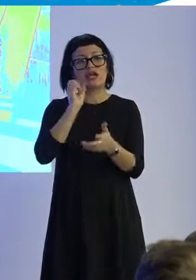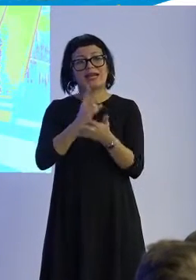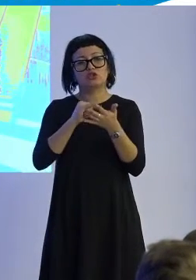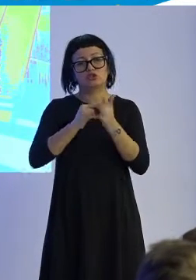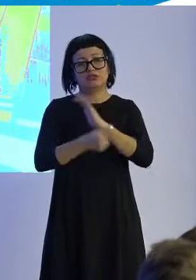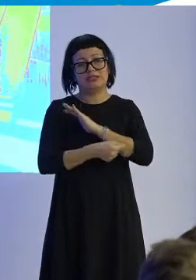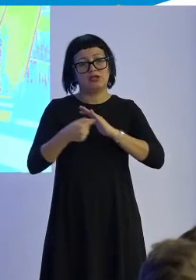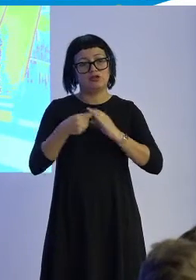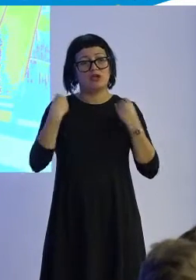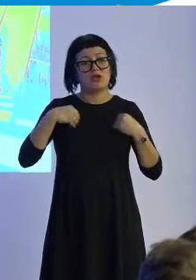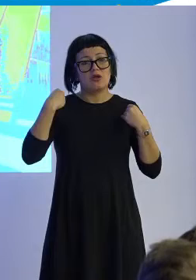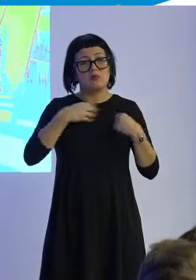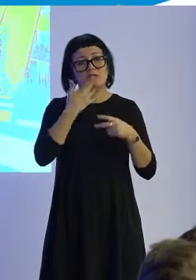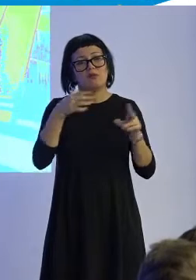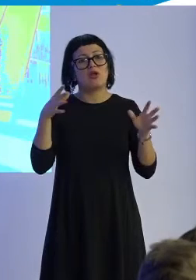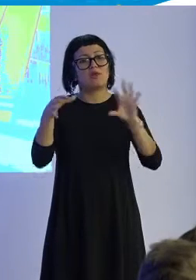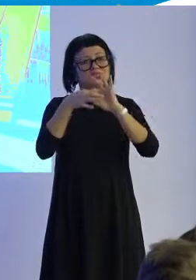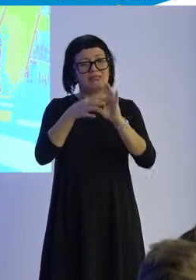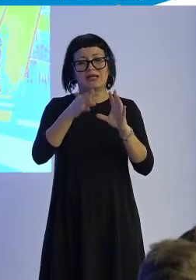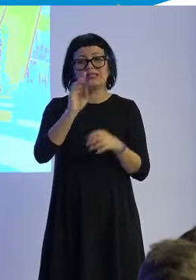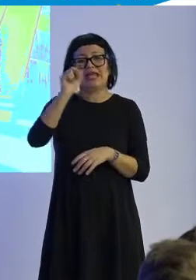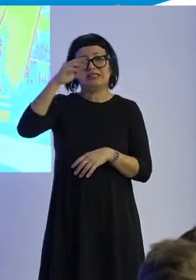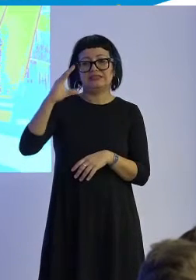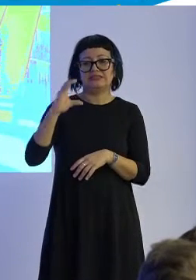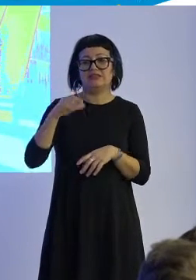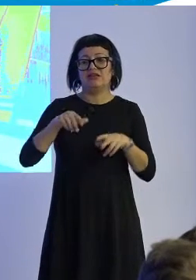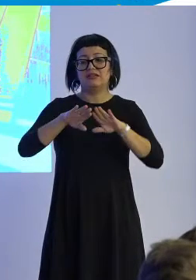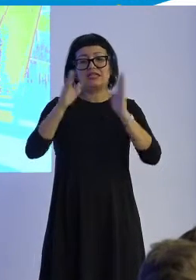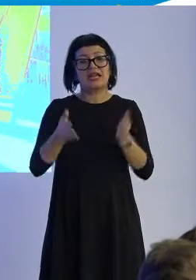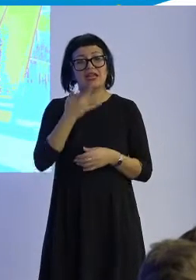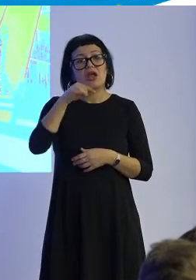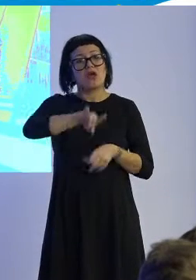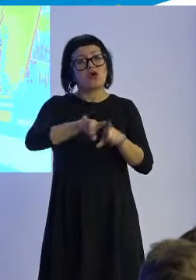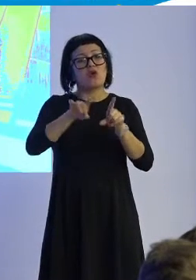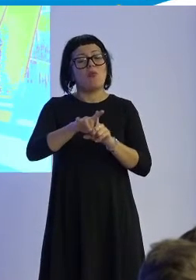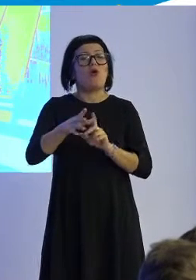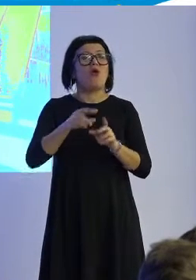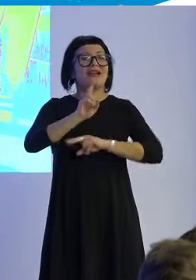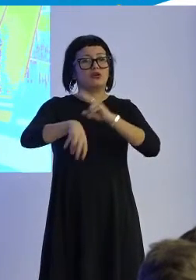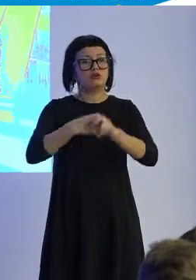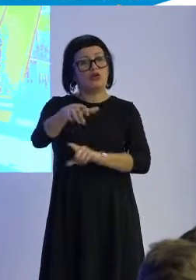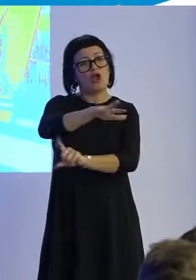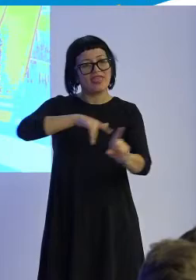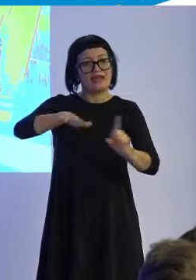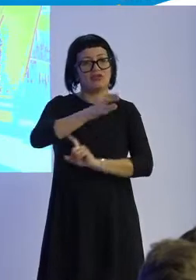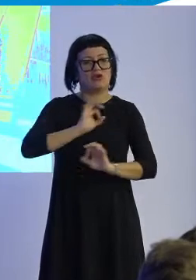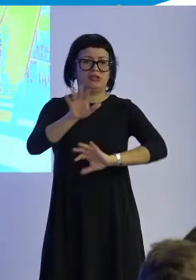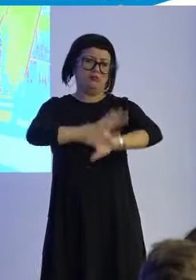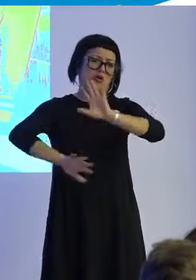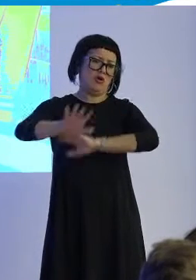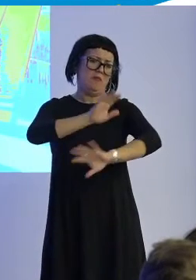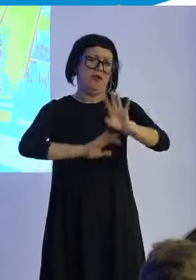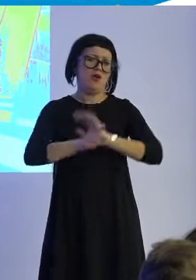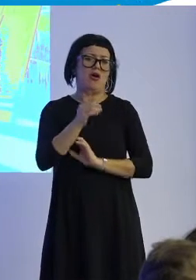Aparte de los hardware, temas de tracking para poder seguir las cosas en el espacio, temas de reconstrucción del entorno, que es muy complejo y hace falta